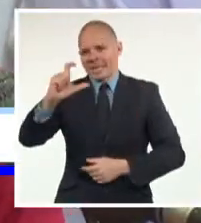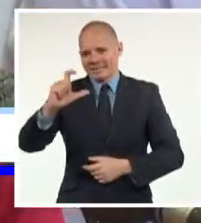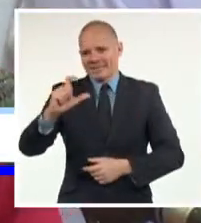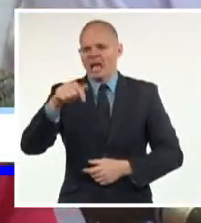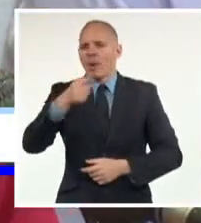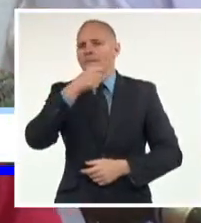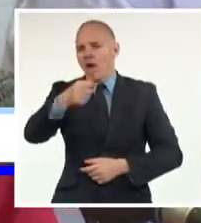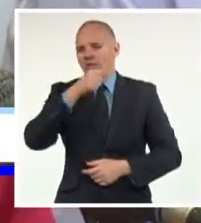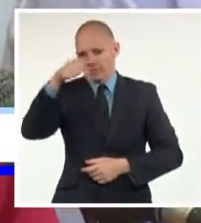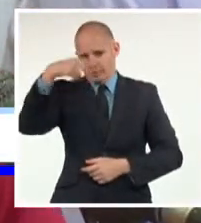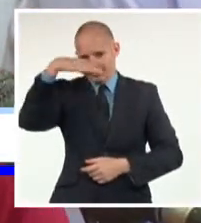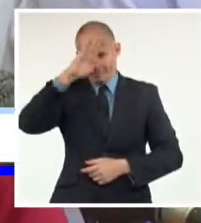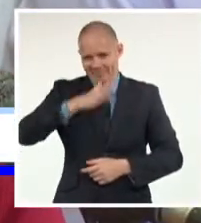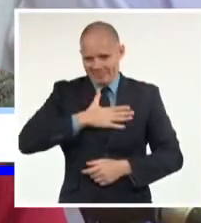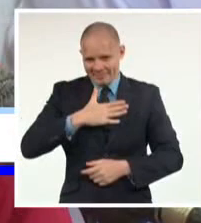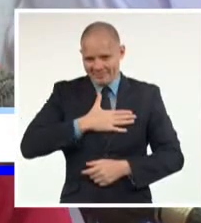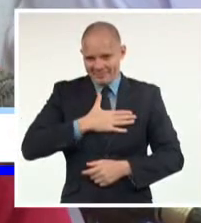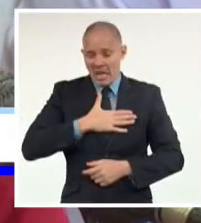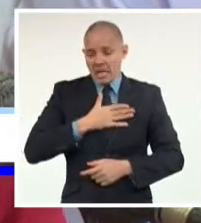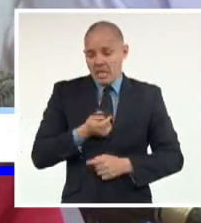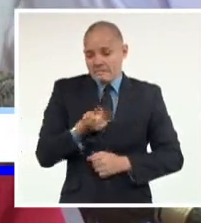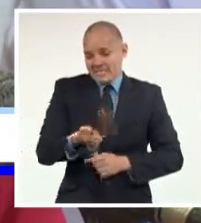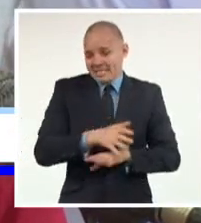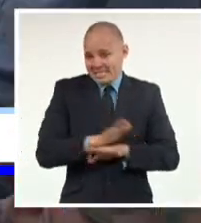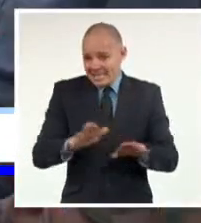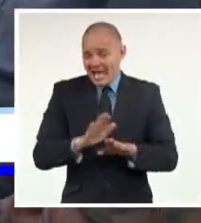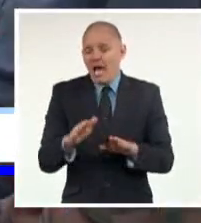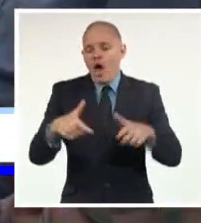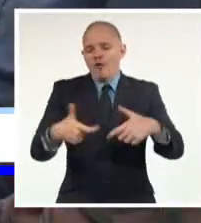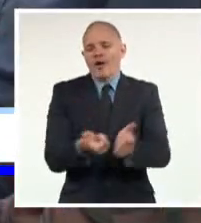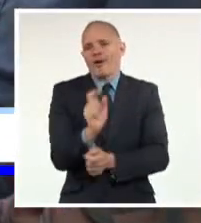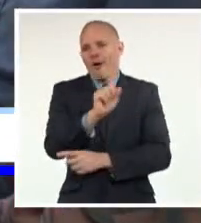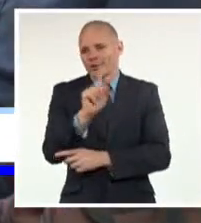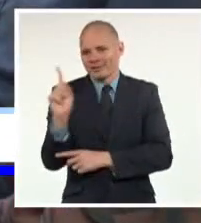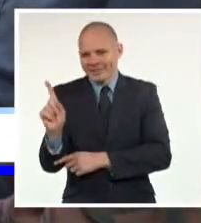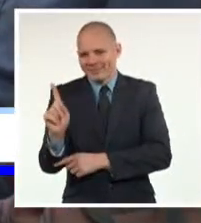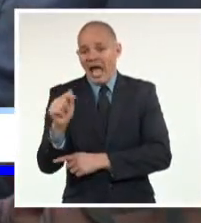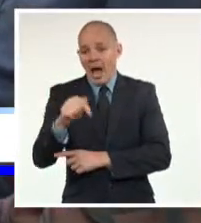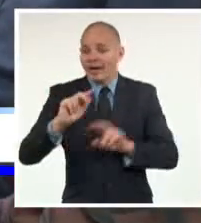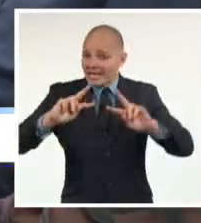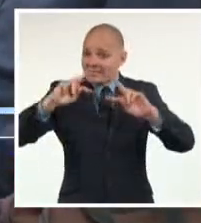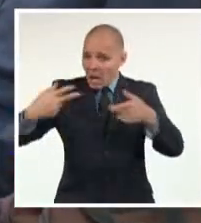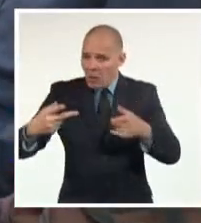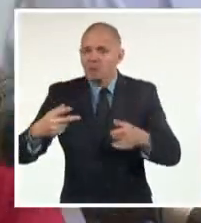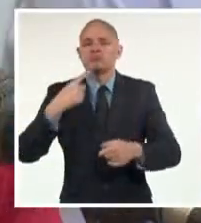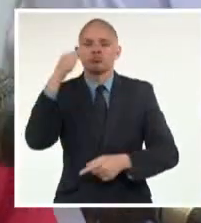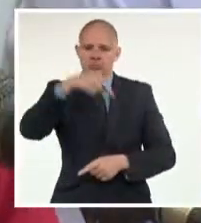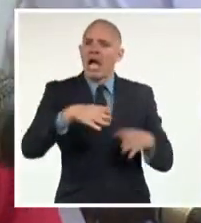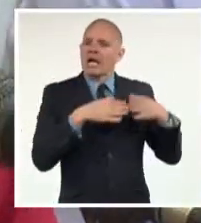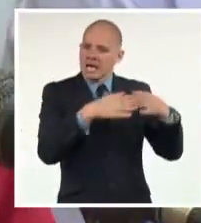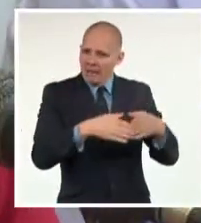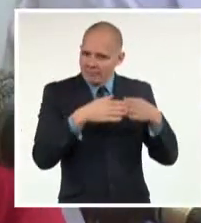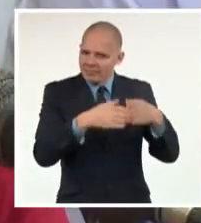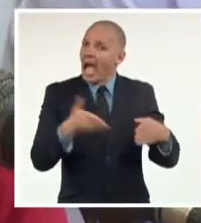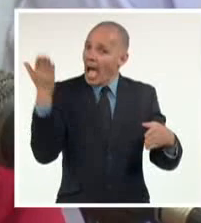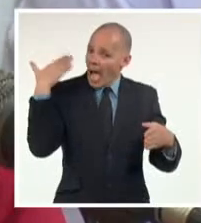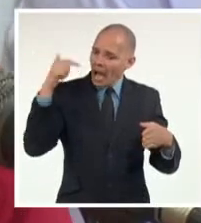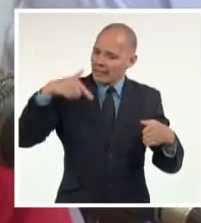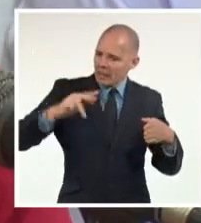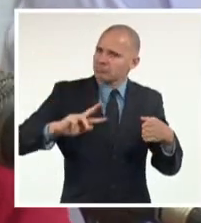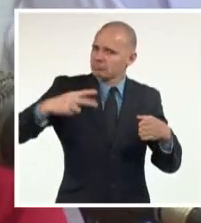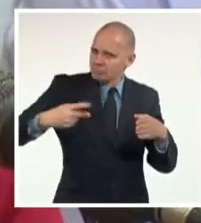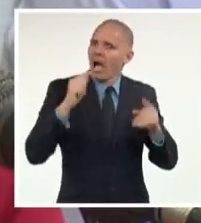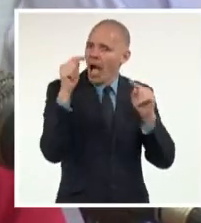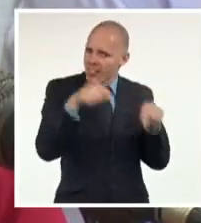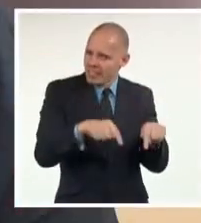el encuentro antecede a la oncena celebración del Congreso. En él se enfatizó en la valoración de Fidel sobre el rol de la prensa en la